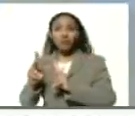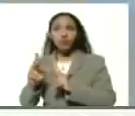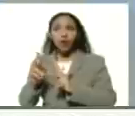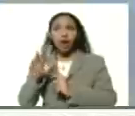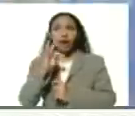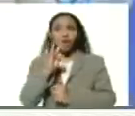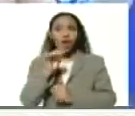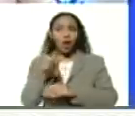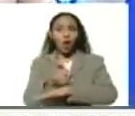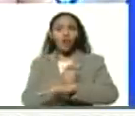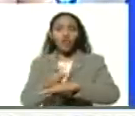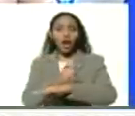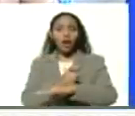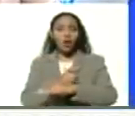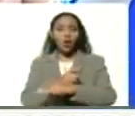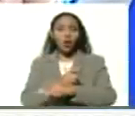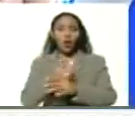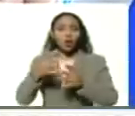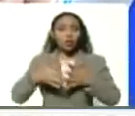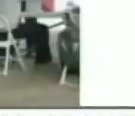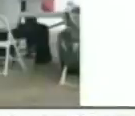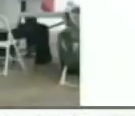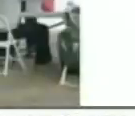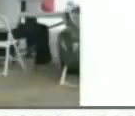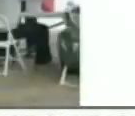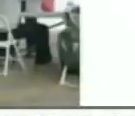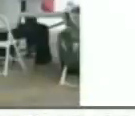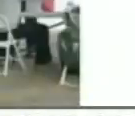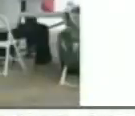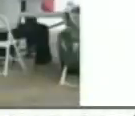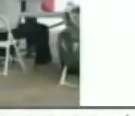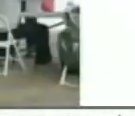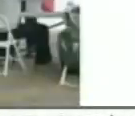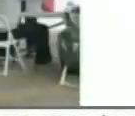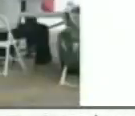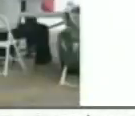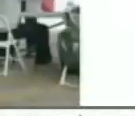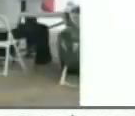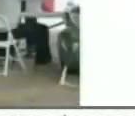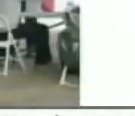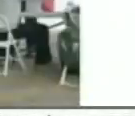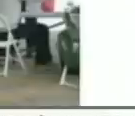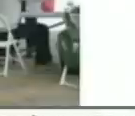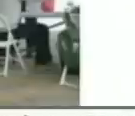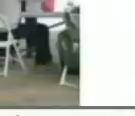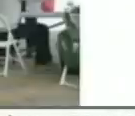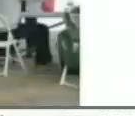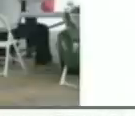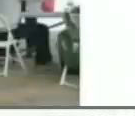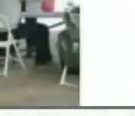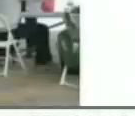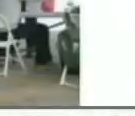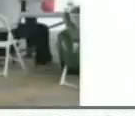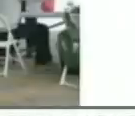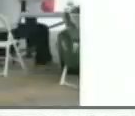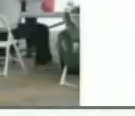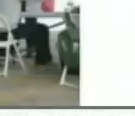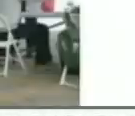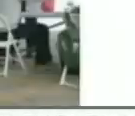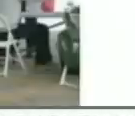el gobierno de Estados Unidos alerta de un repunte de los casos de COVID a pesar del proceso de